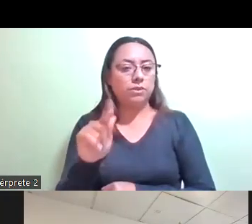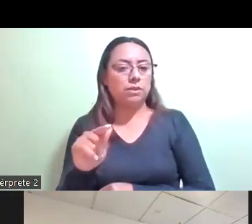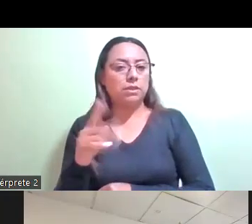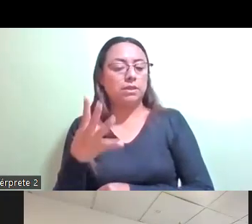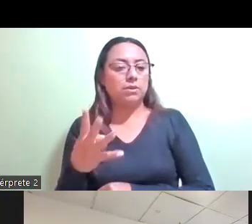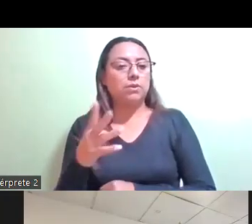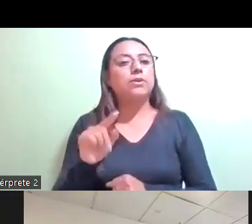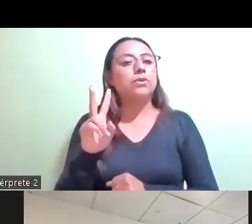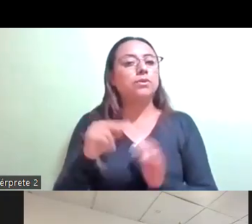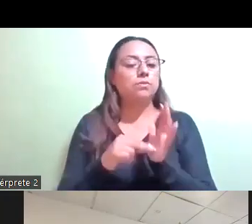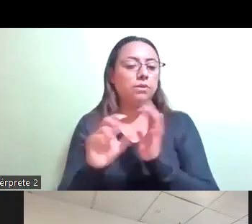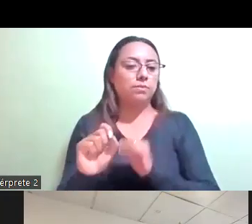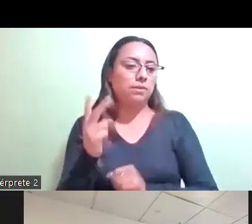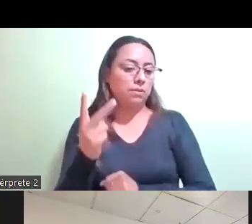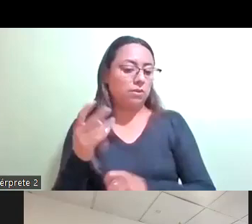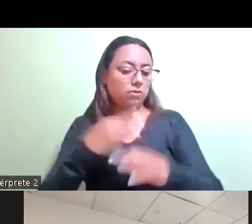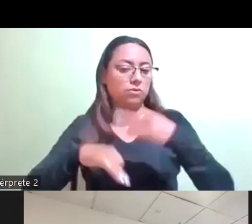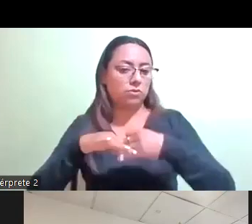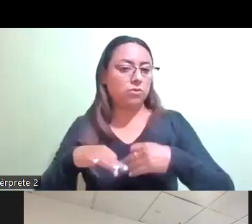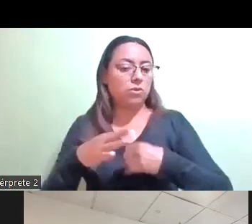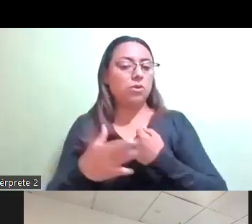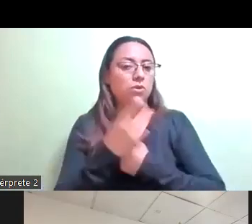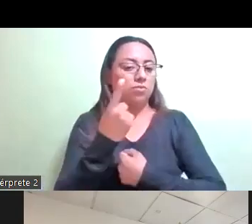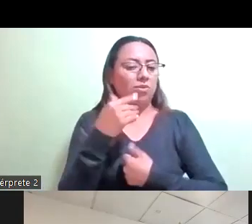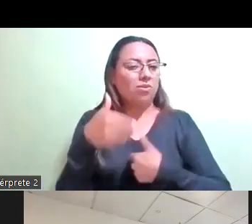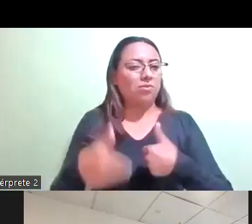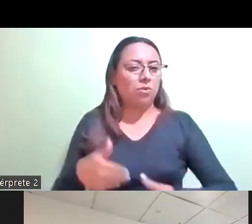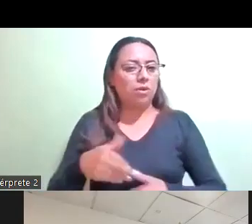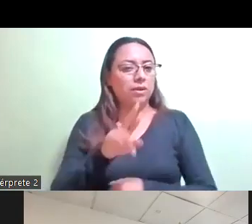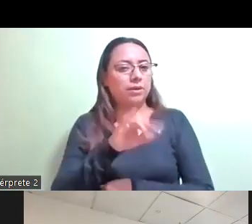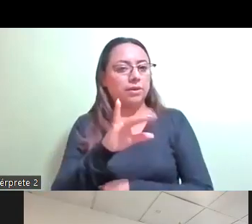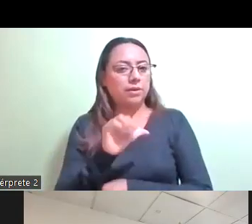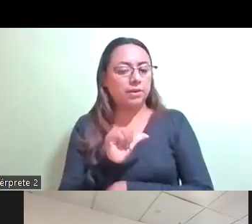RR.IP.1574/2022 relacionada al recurso de inconformidad RIA